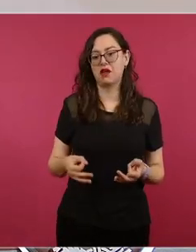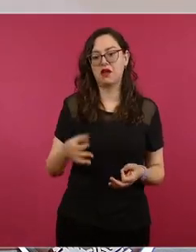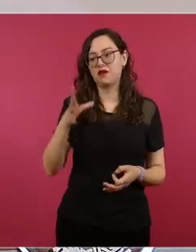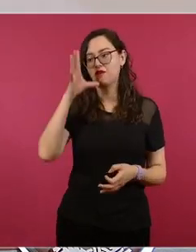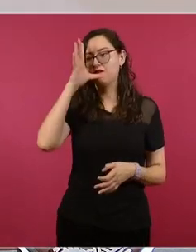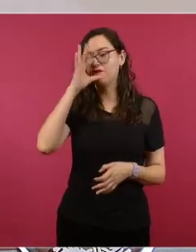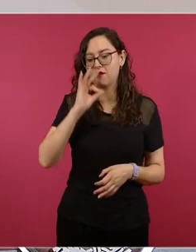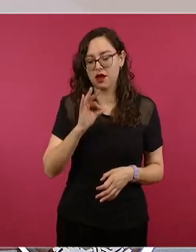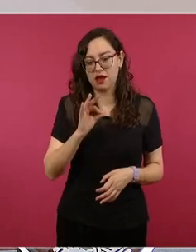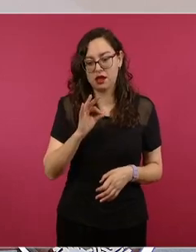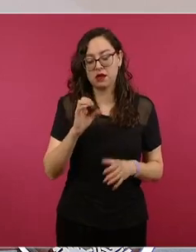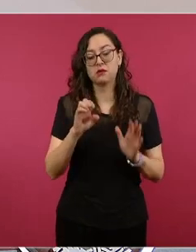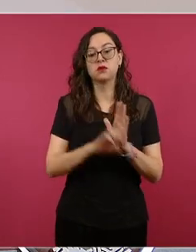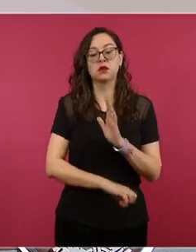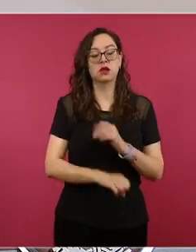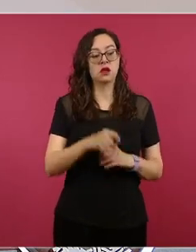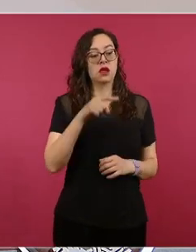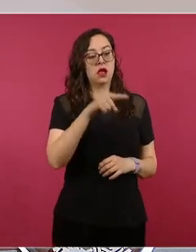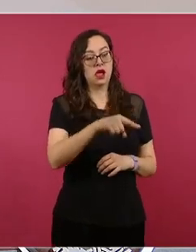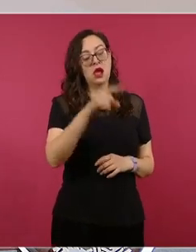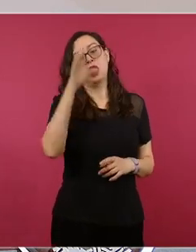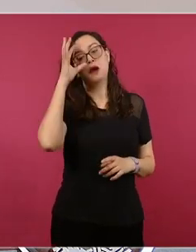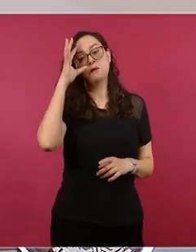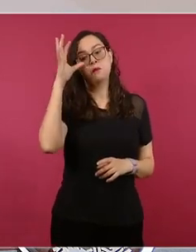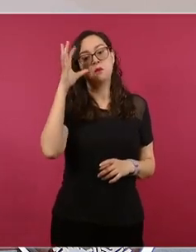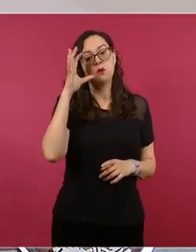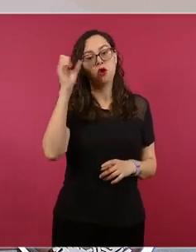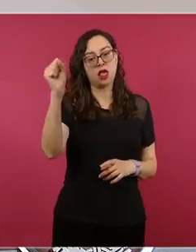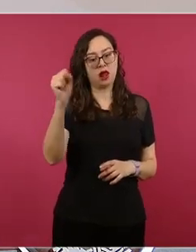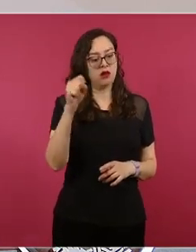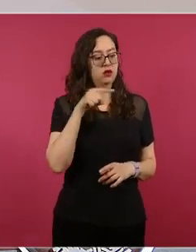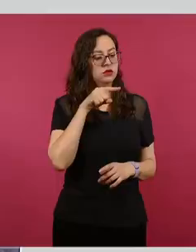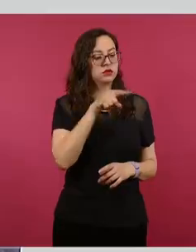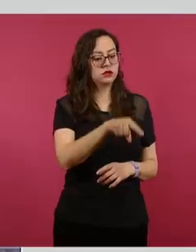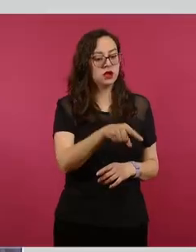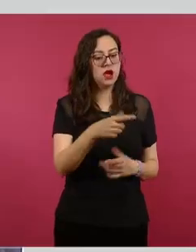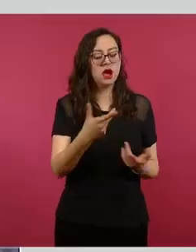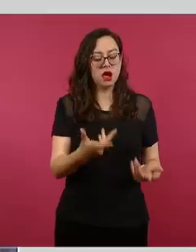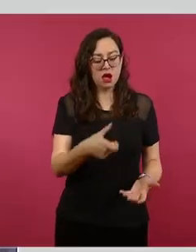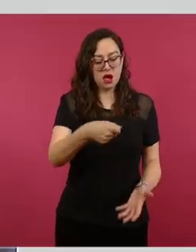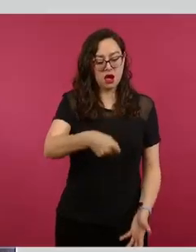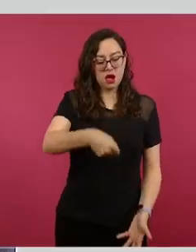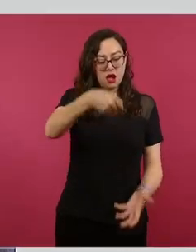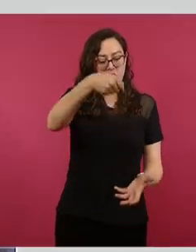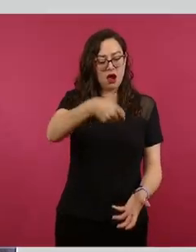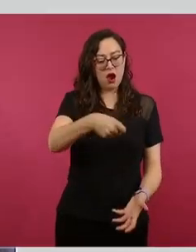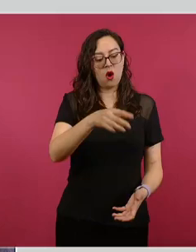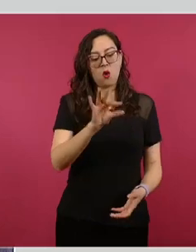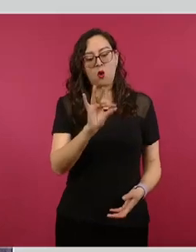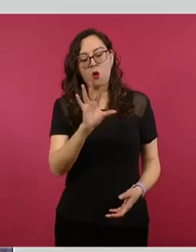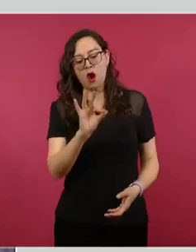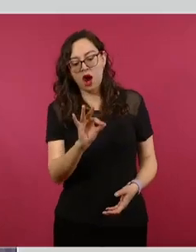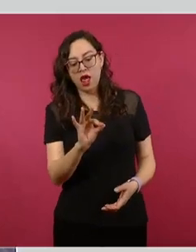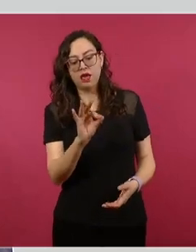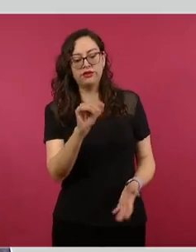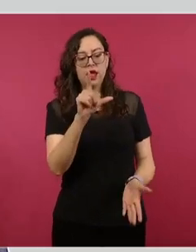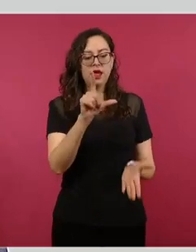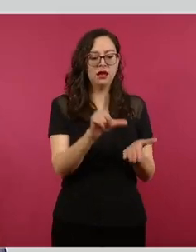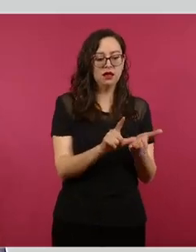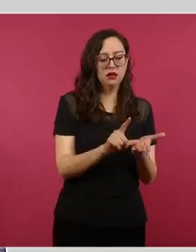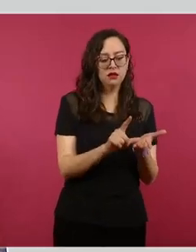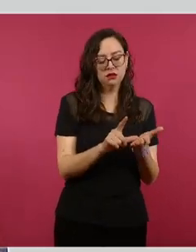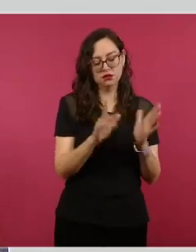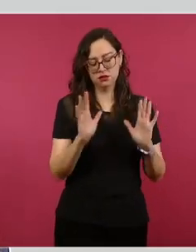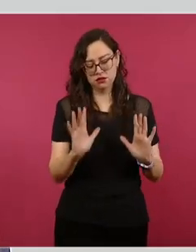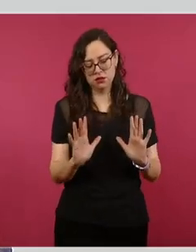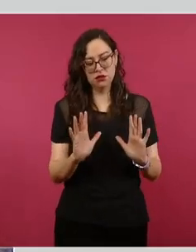que tenemos es que, por ejemplo, en un tanque de 40 litros, más o menos estuvieron faltando 3 litros. Solo para